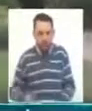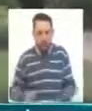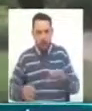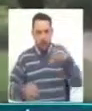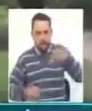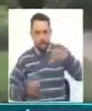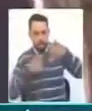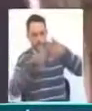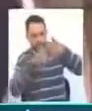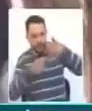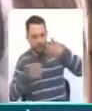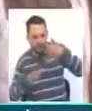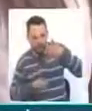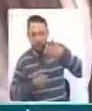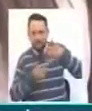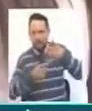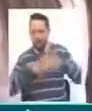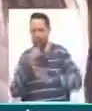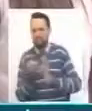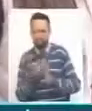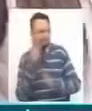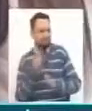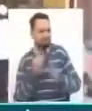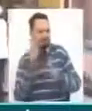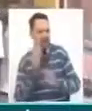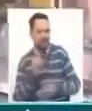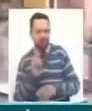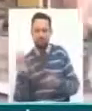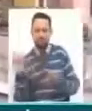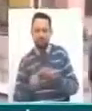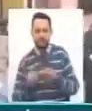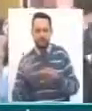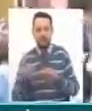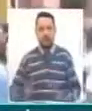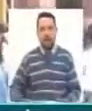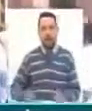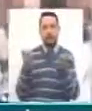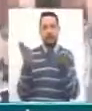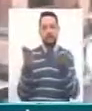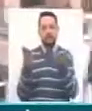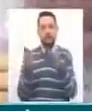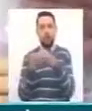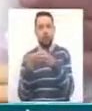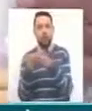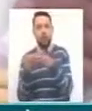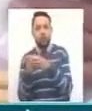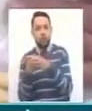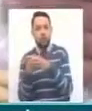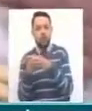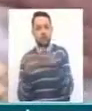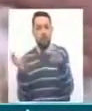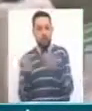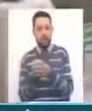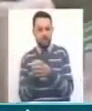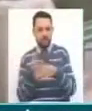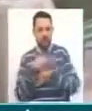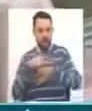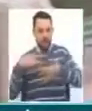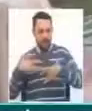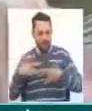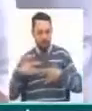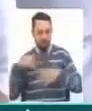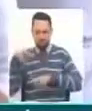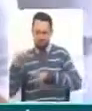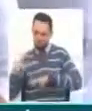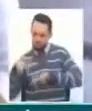de Colombia hasta el norte de Argentina. Sus bondades son infinitas, tanto que la Organización de las Naciones Unidas para la Alimentación y